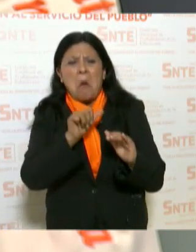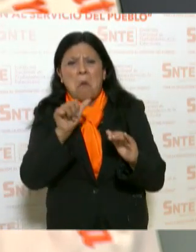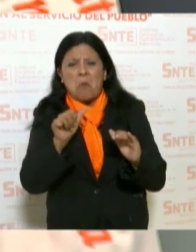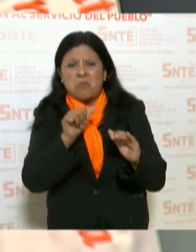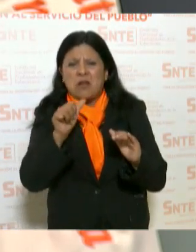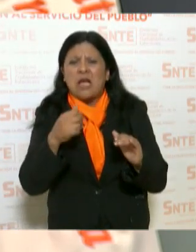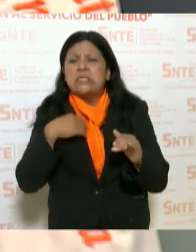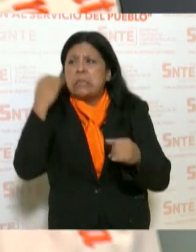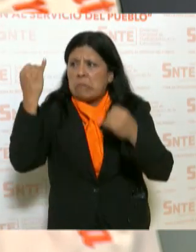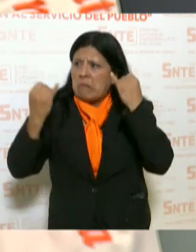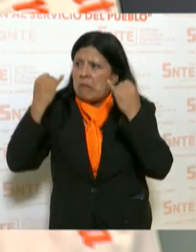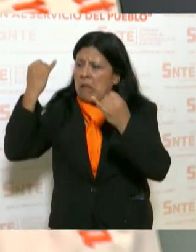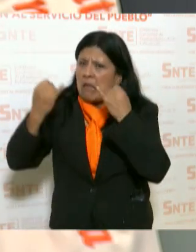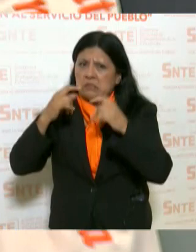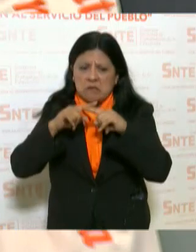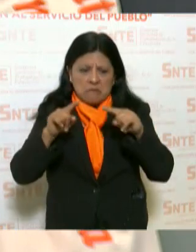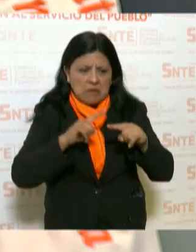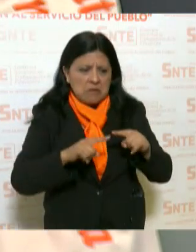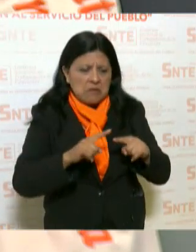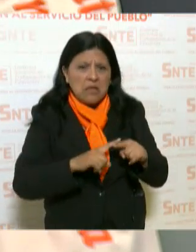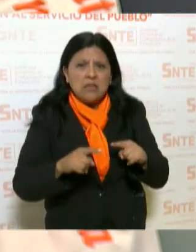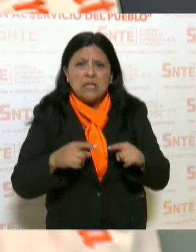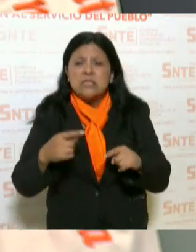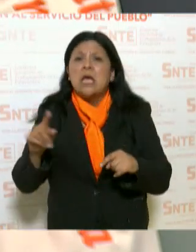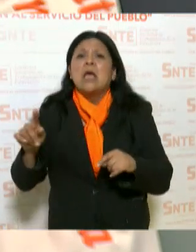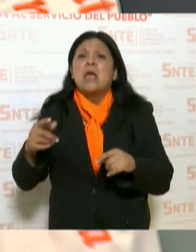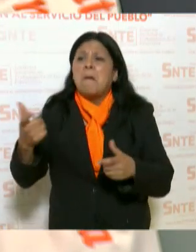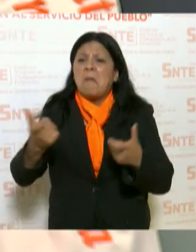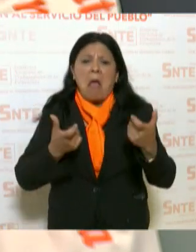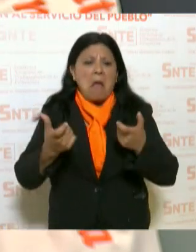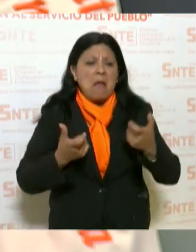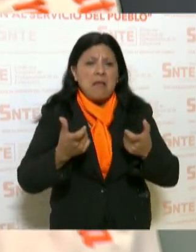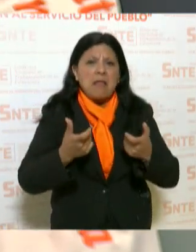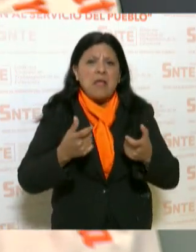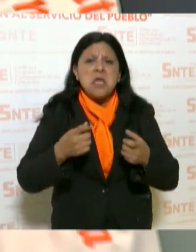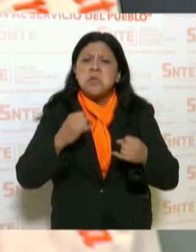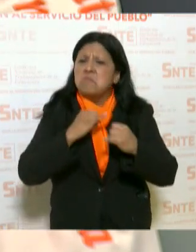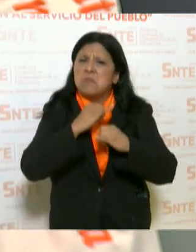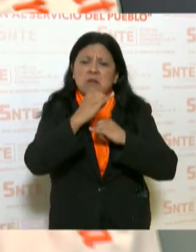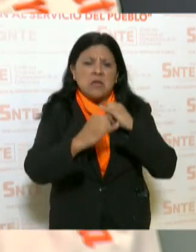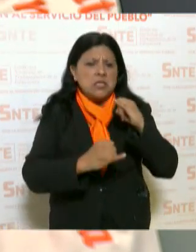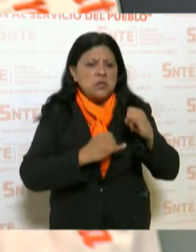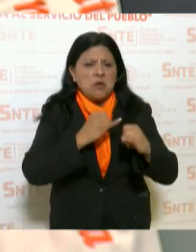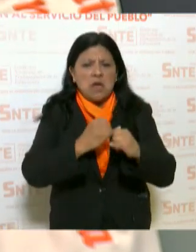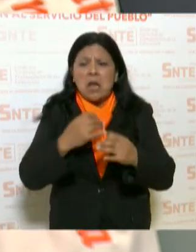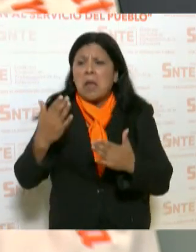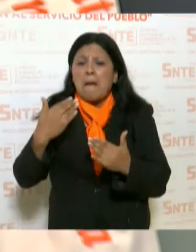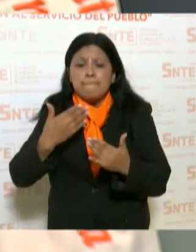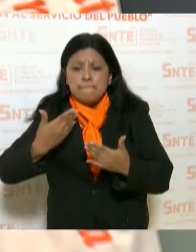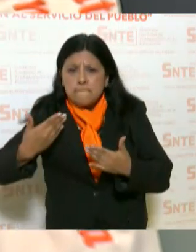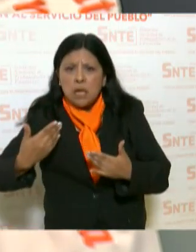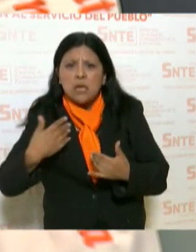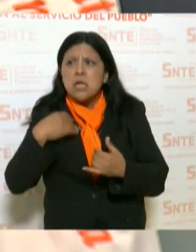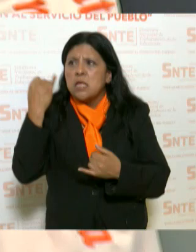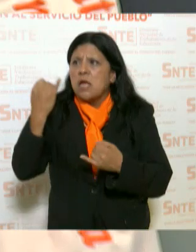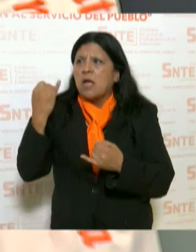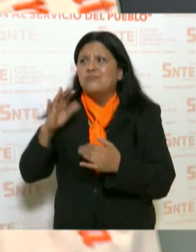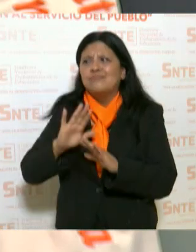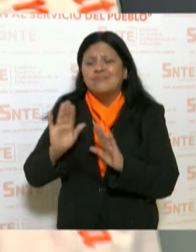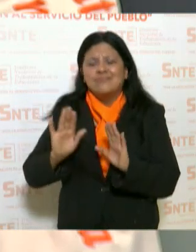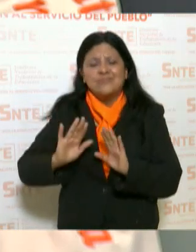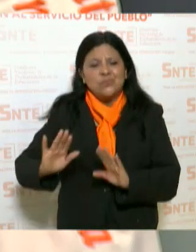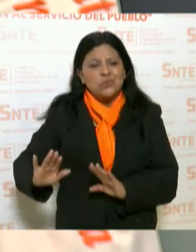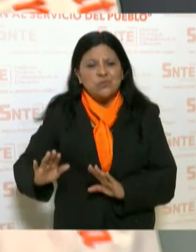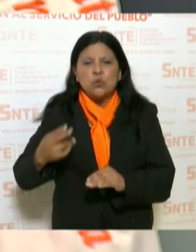recetas de los organismos financieros internacionales, que ellos en épocas de crisis lo primero que hacen